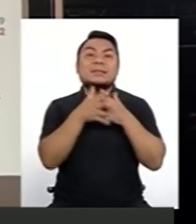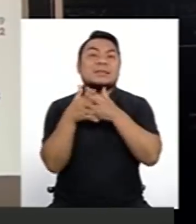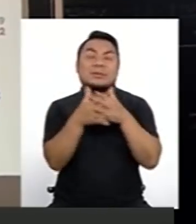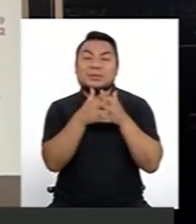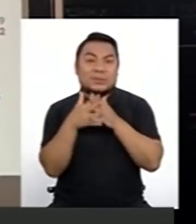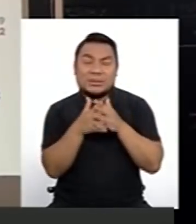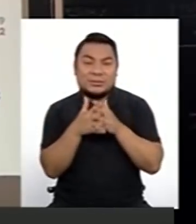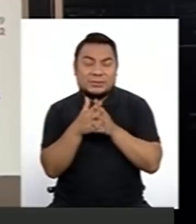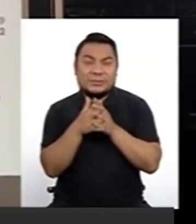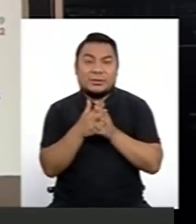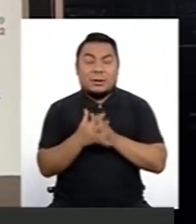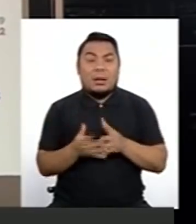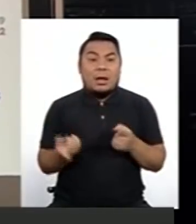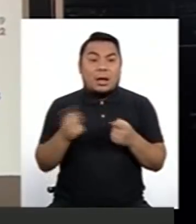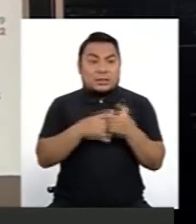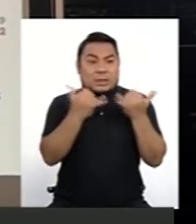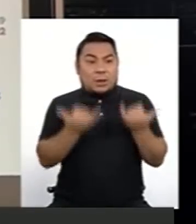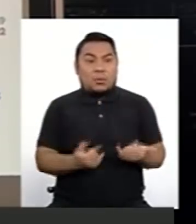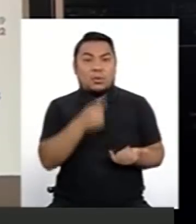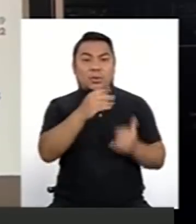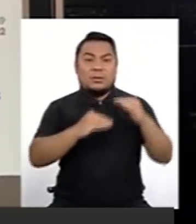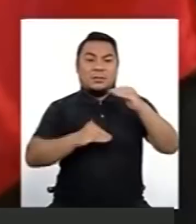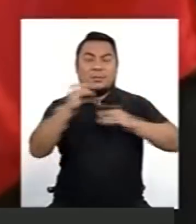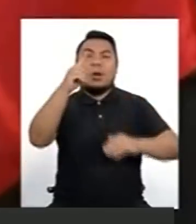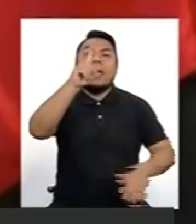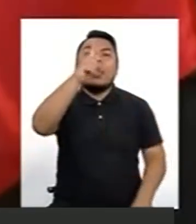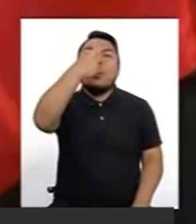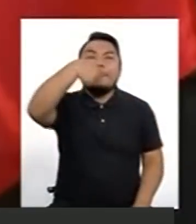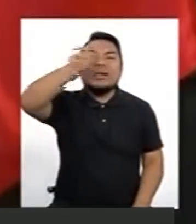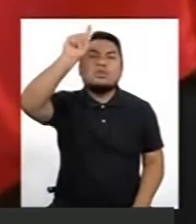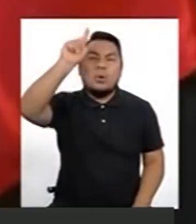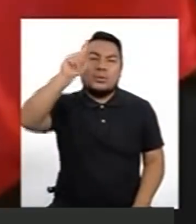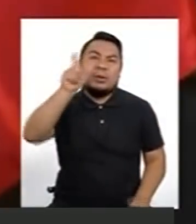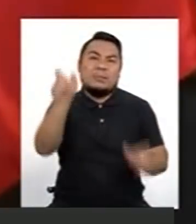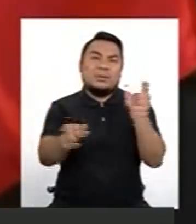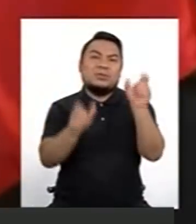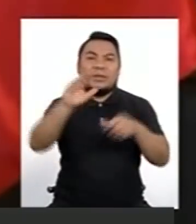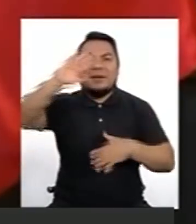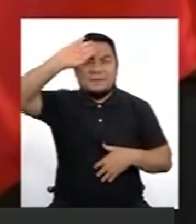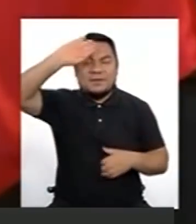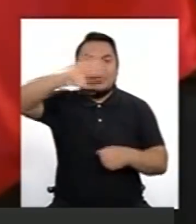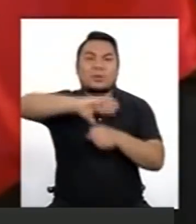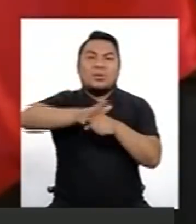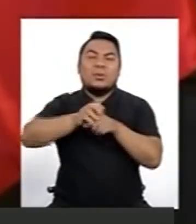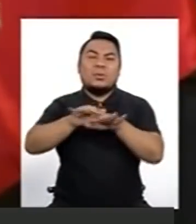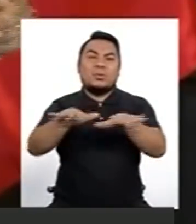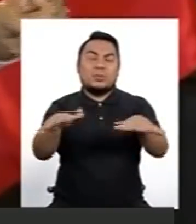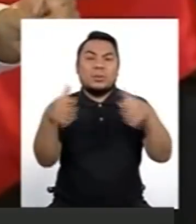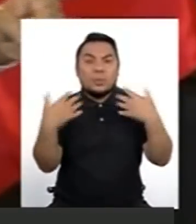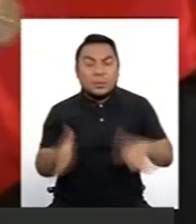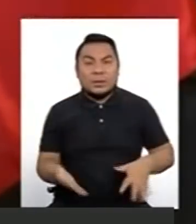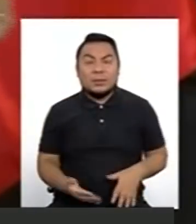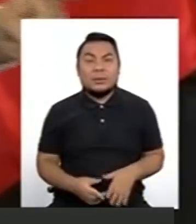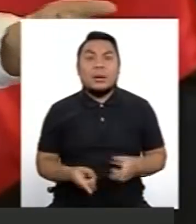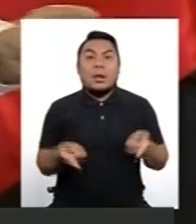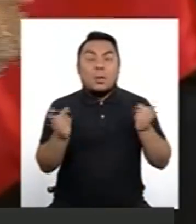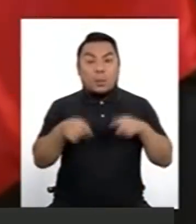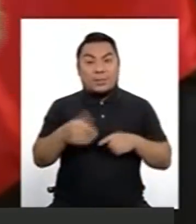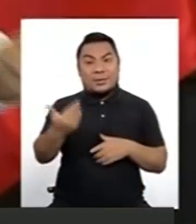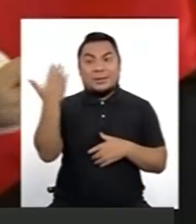Unidos, que al día de hoy ya superó el 1.000.000 de casos positivos COVID. Cuando vemos que al inicio de la